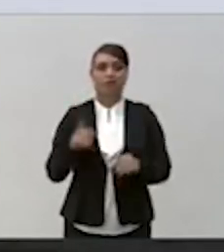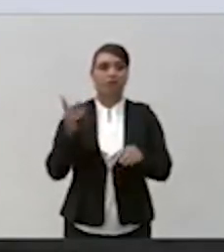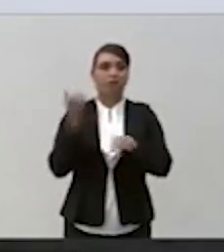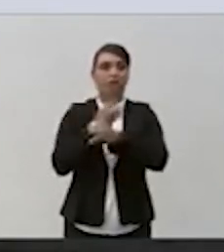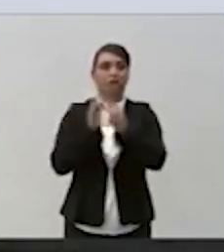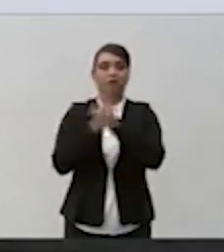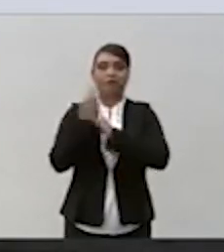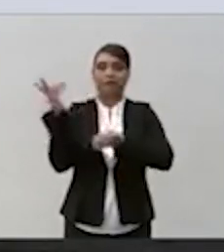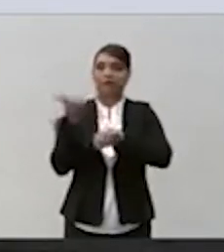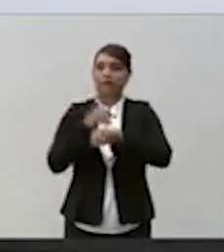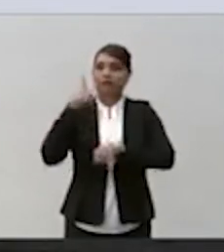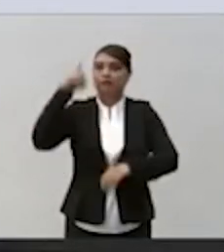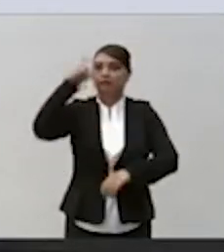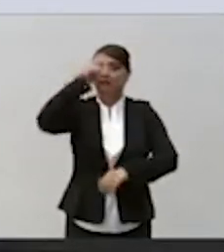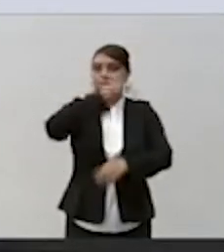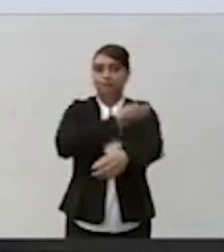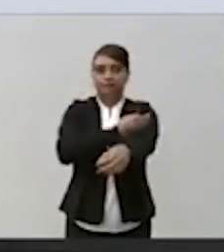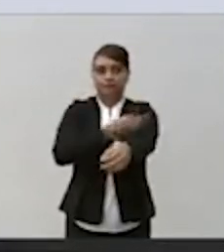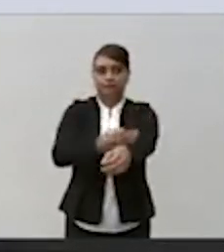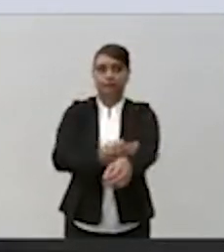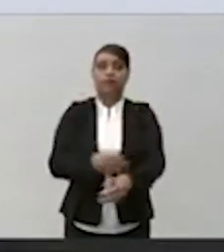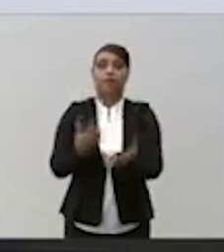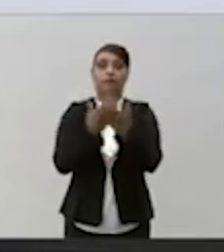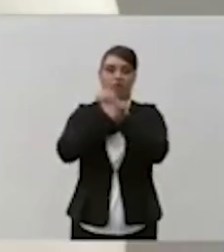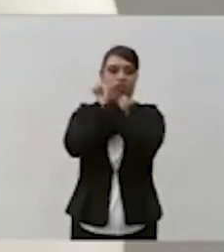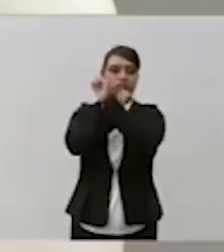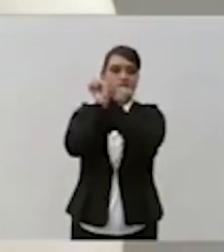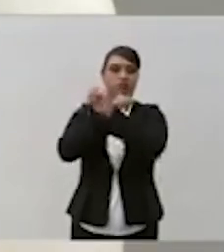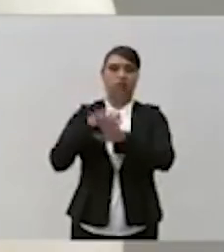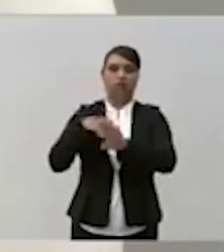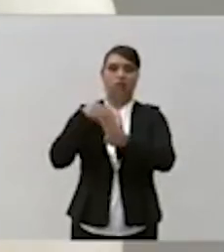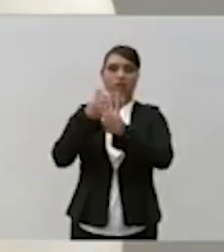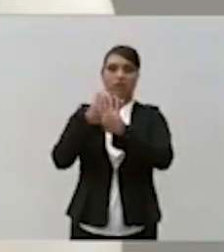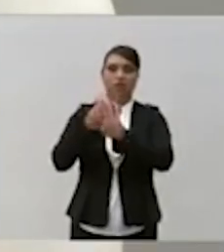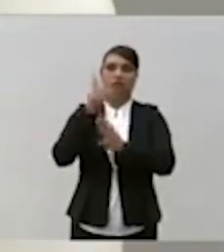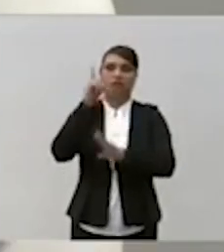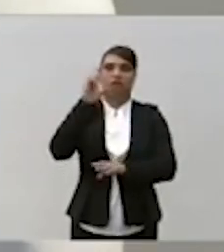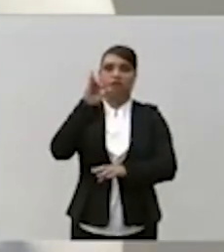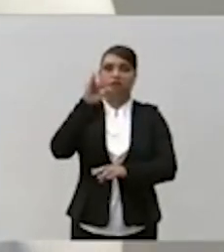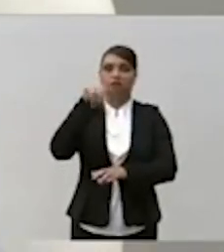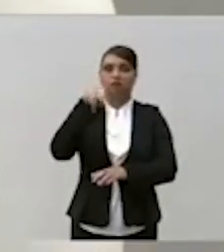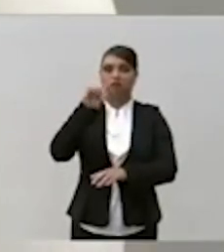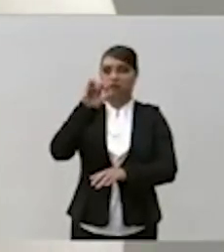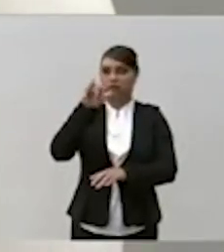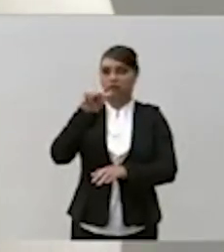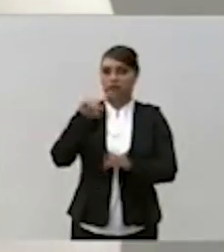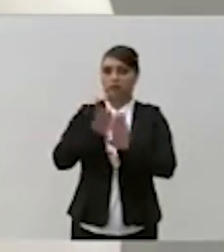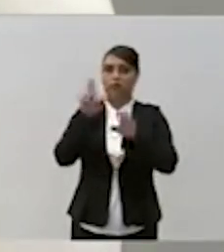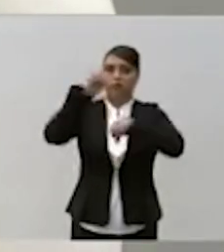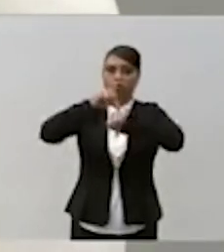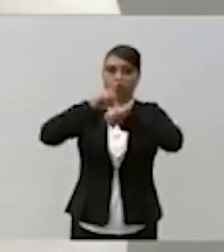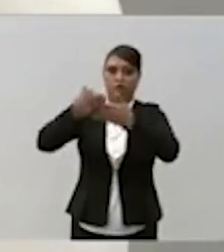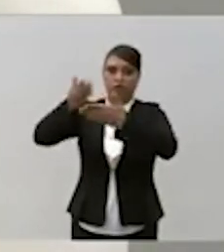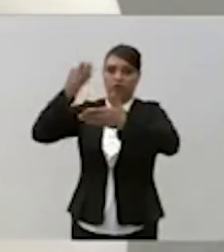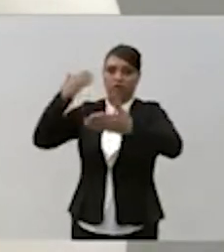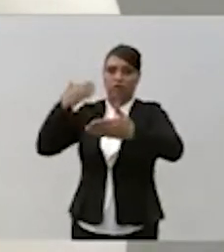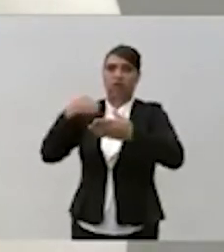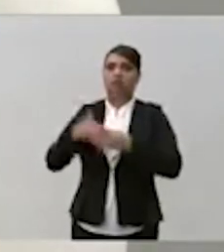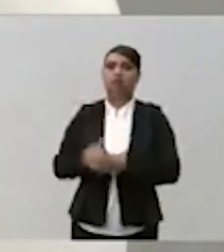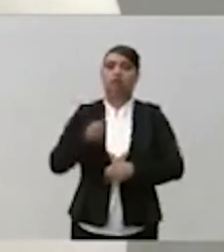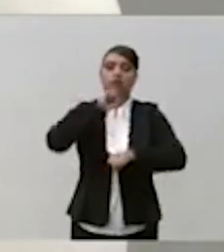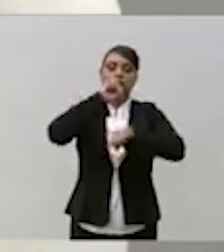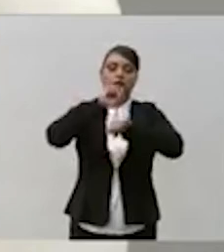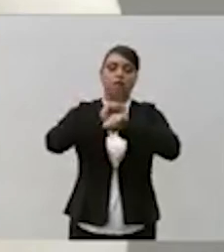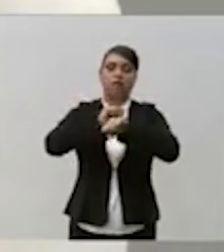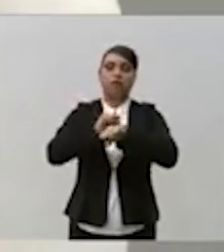presidente su actitud fue de sumisión el panista diego gobernador de guanajuato dijo que cuando hubo reacciones violentas en